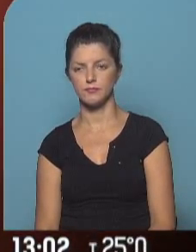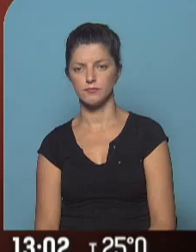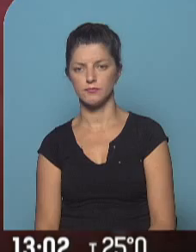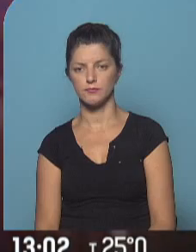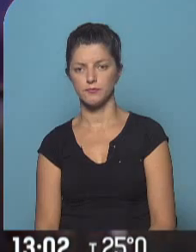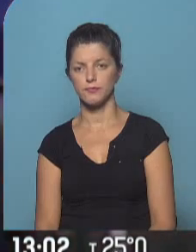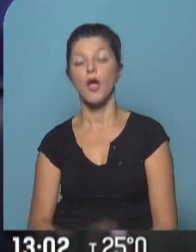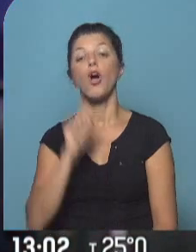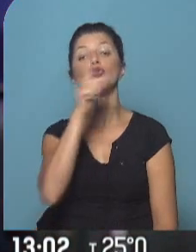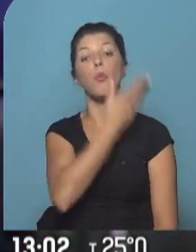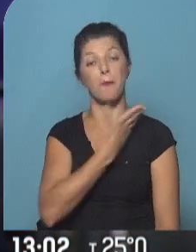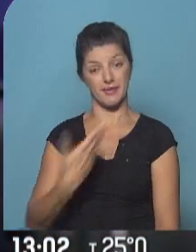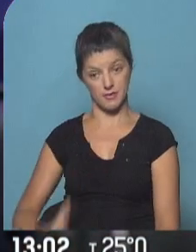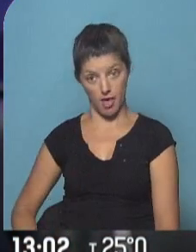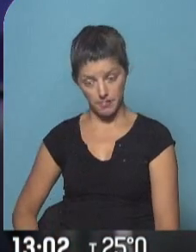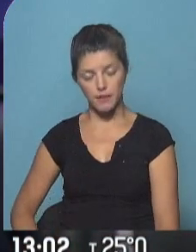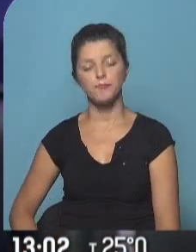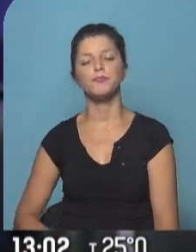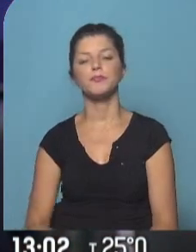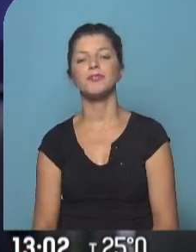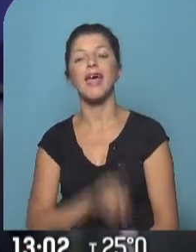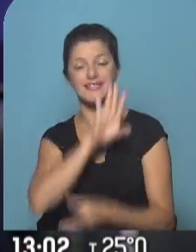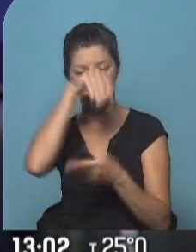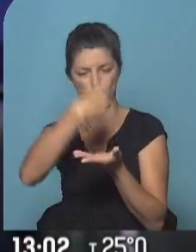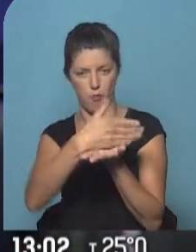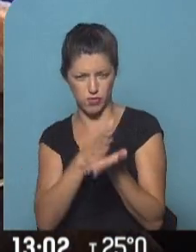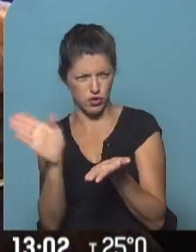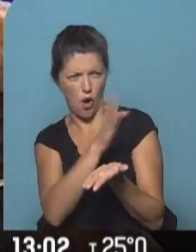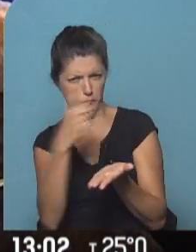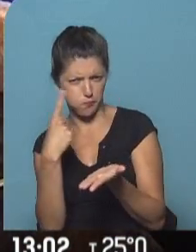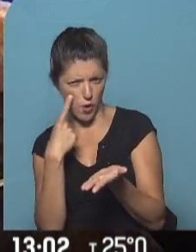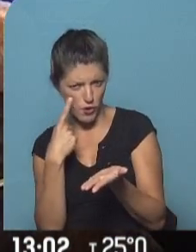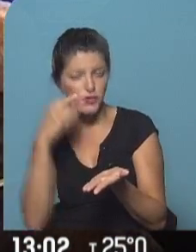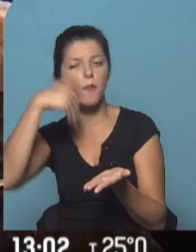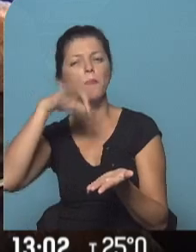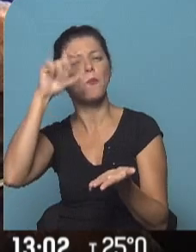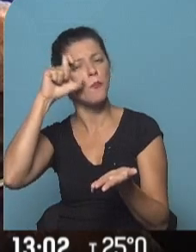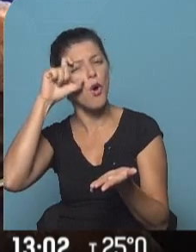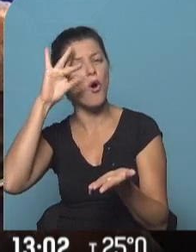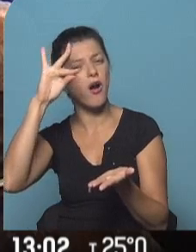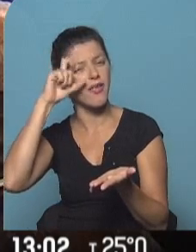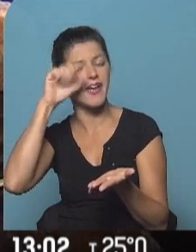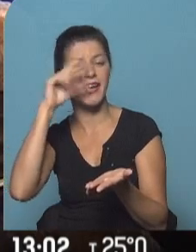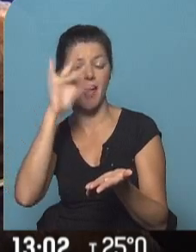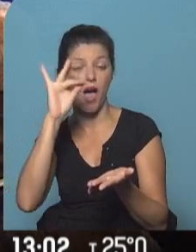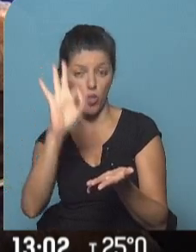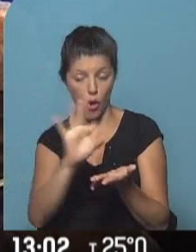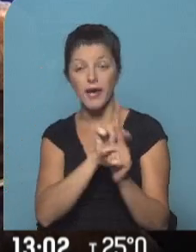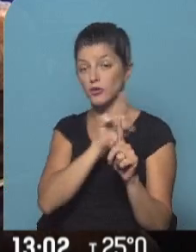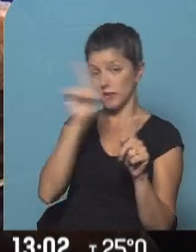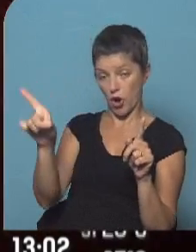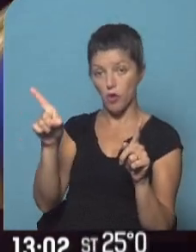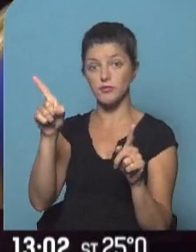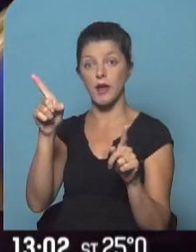El presidente iraní, Hassan Rouhani, es parte del sector conocido como reformista o moderado, que mantiene diferencias con los clérigos de línea dura,